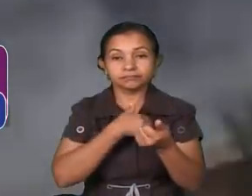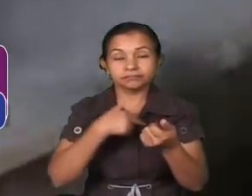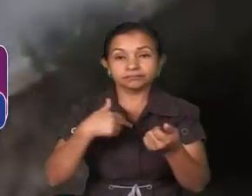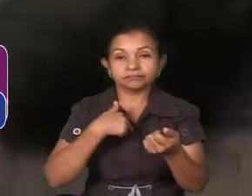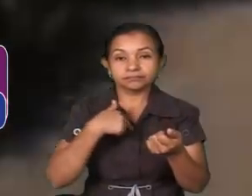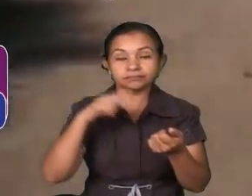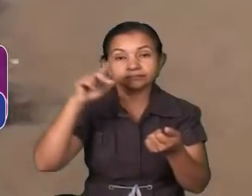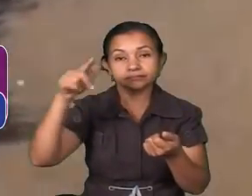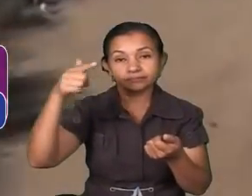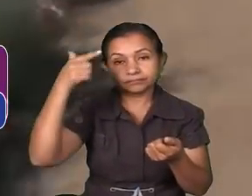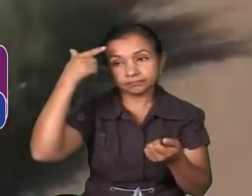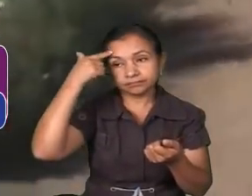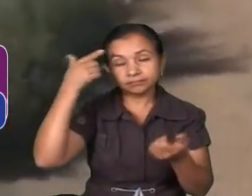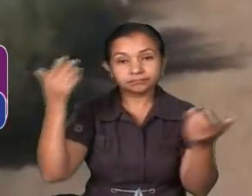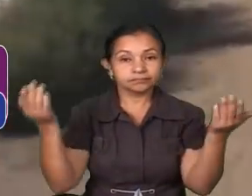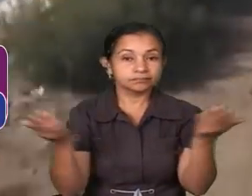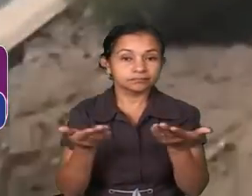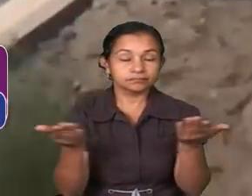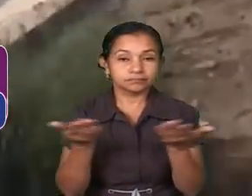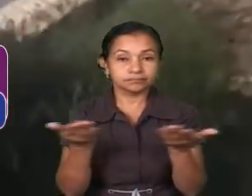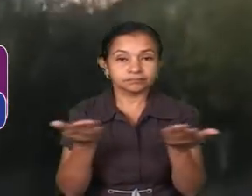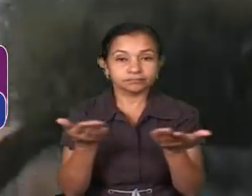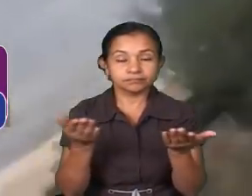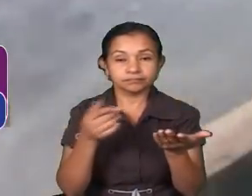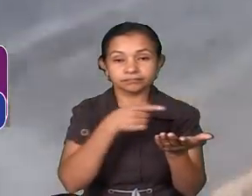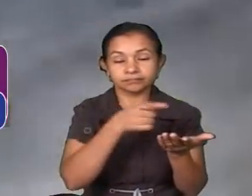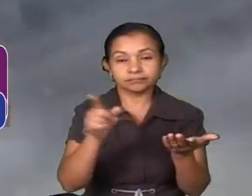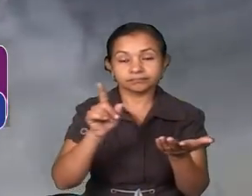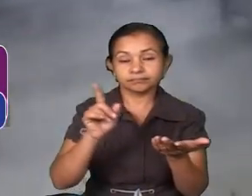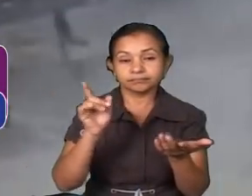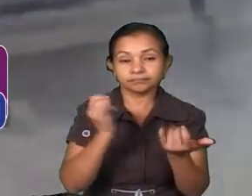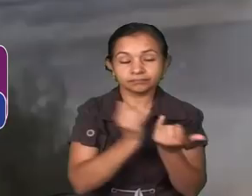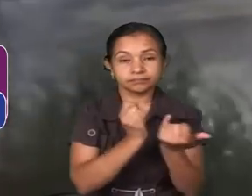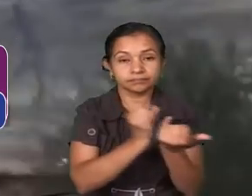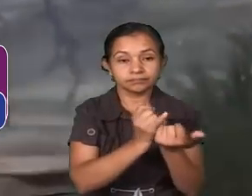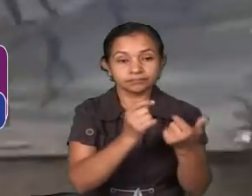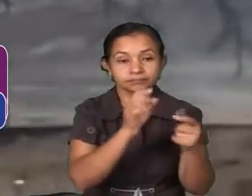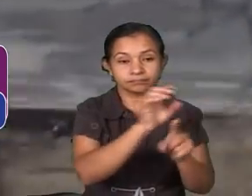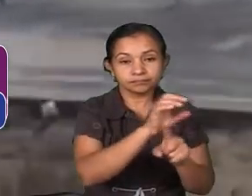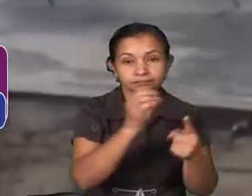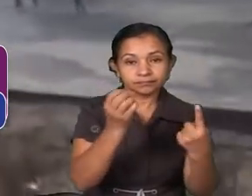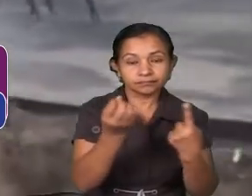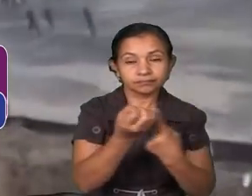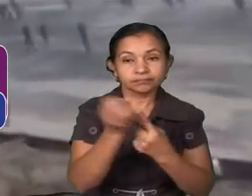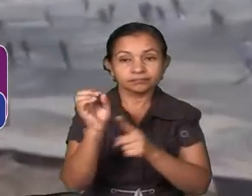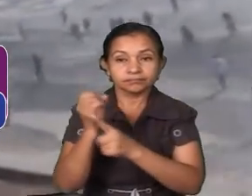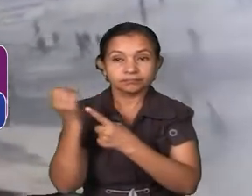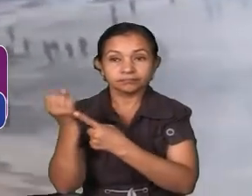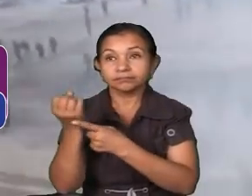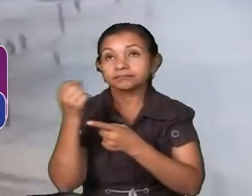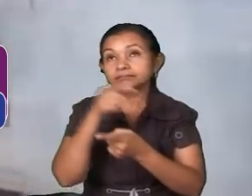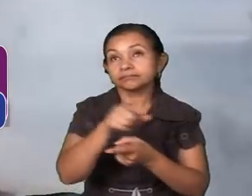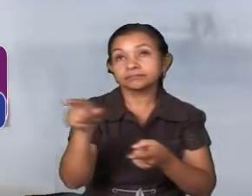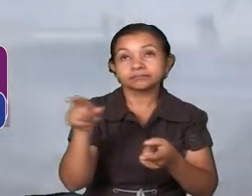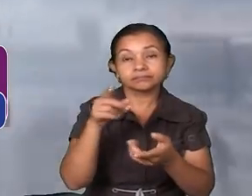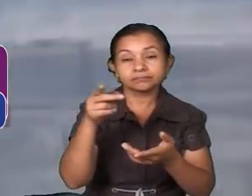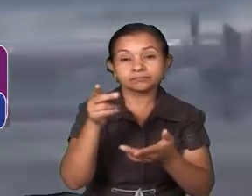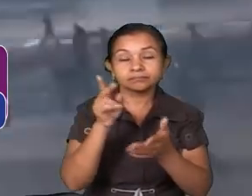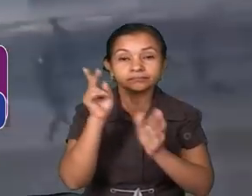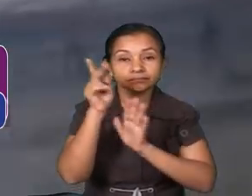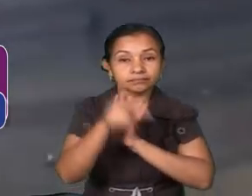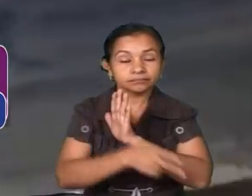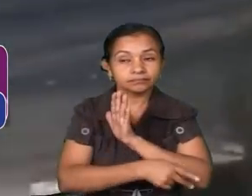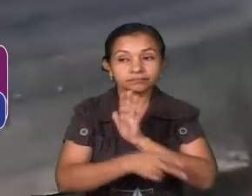tanto gubernamental como paraestatal, bajo organizaciones criminales que operan en esos países.